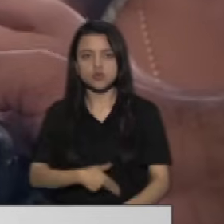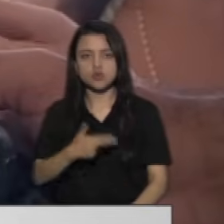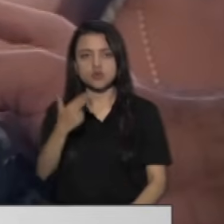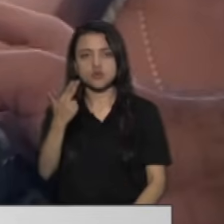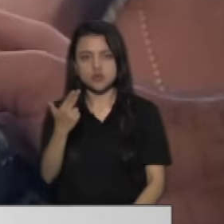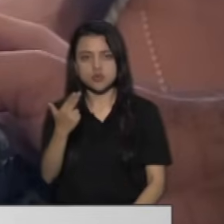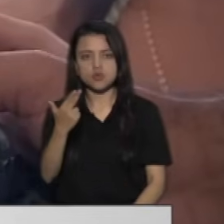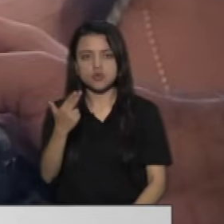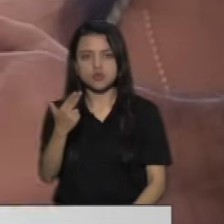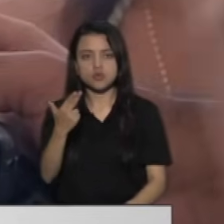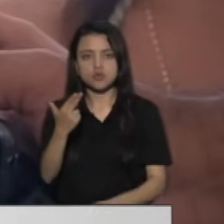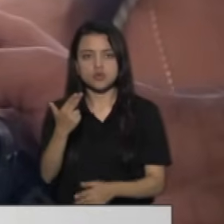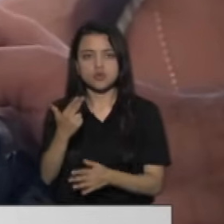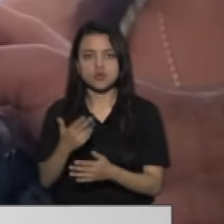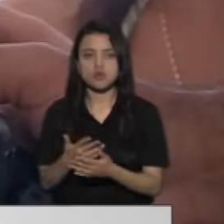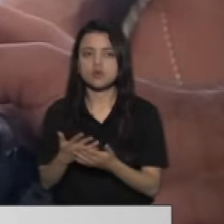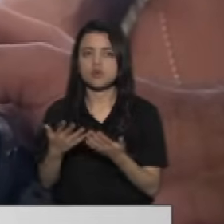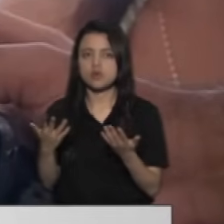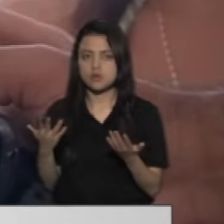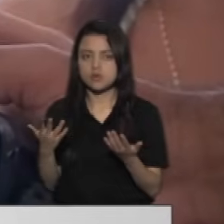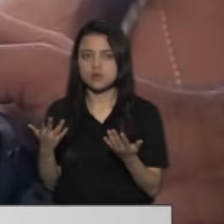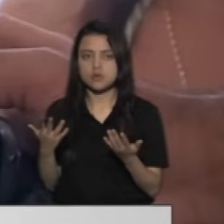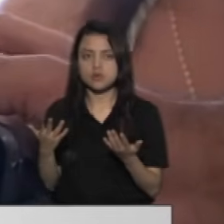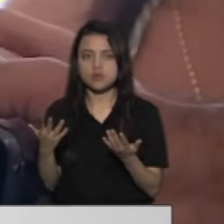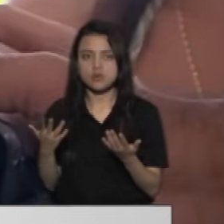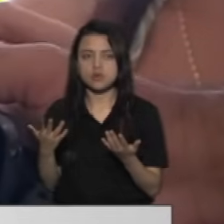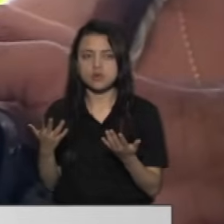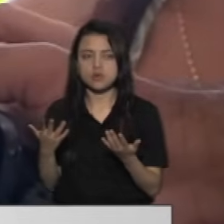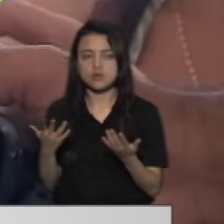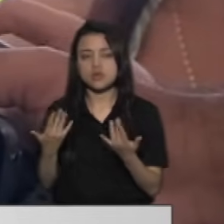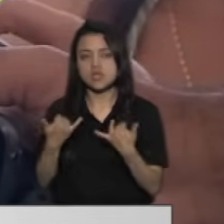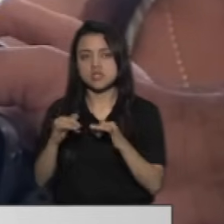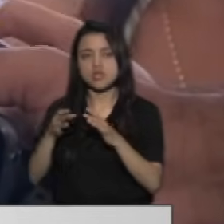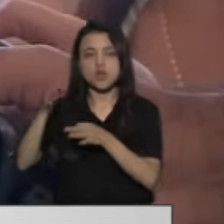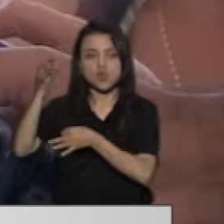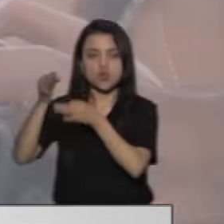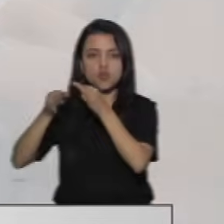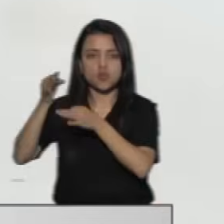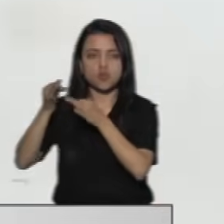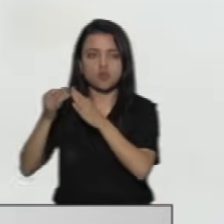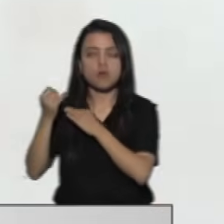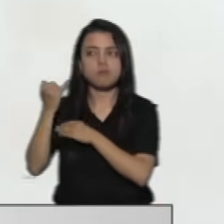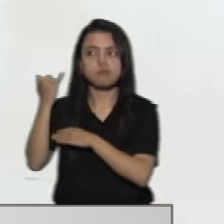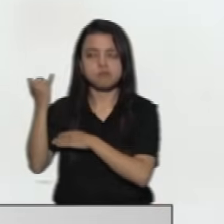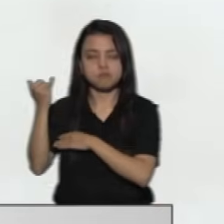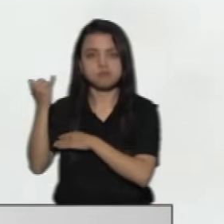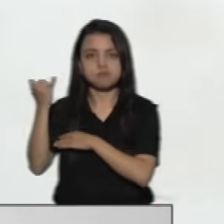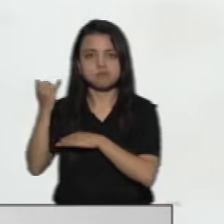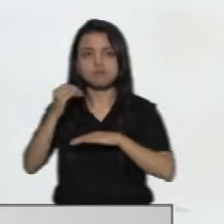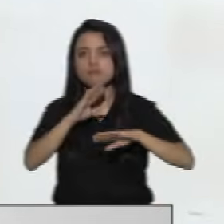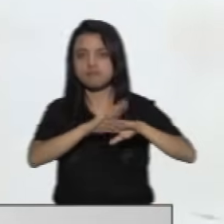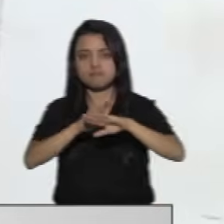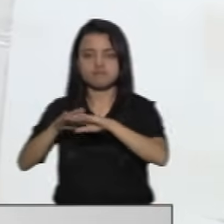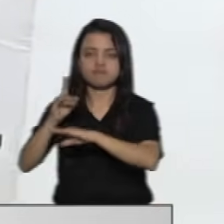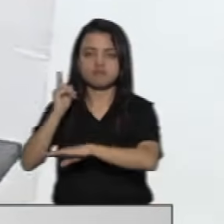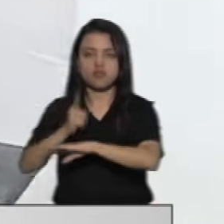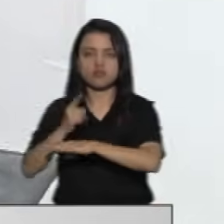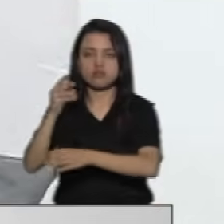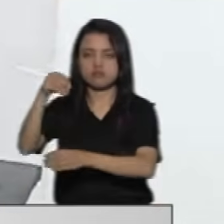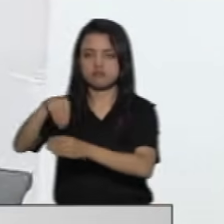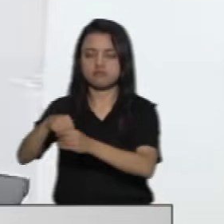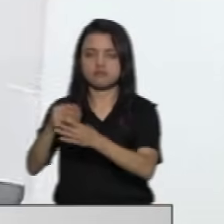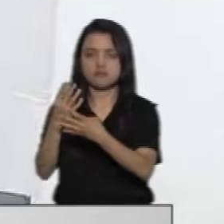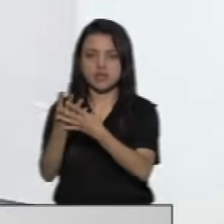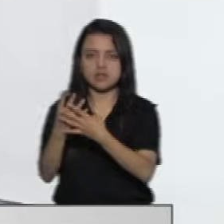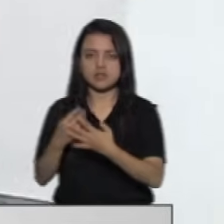preliminares, un juez de garantías ya les determinó el encarcelamiento en sitio intramural. Importante